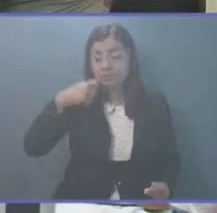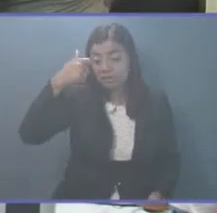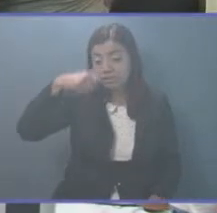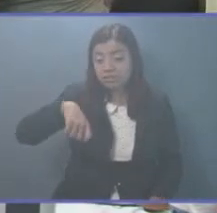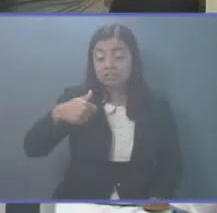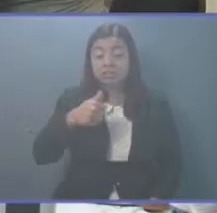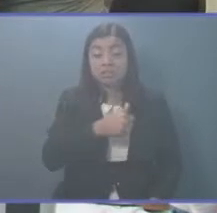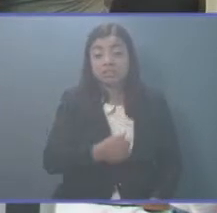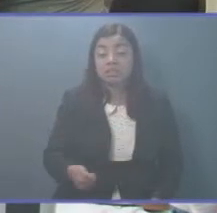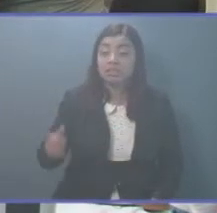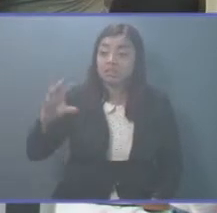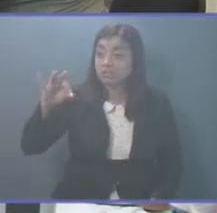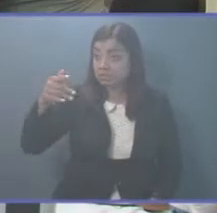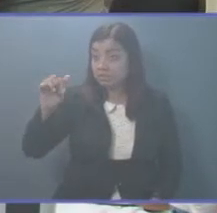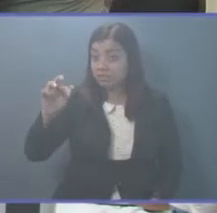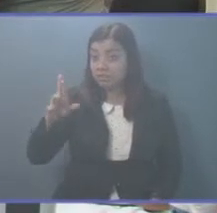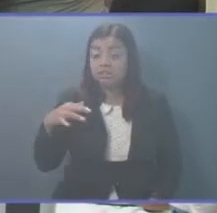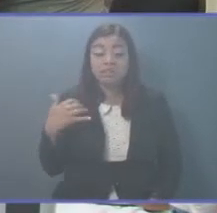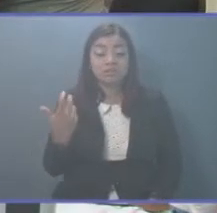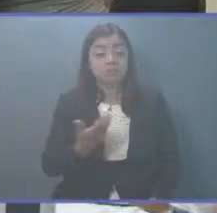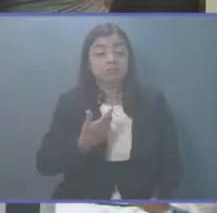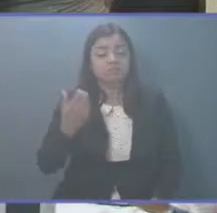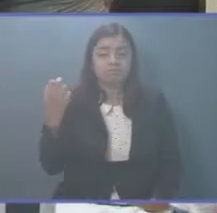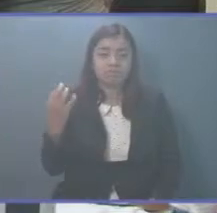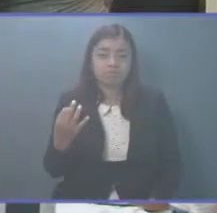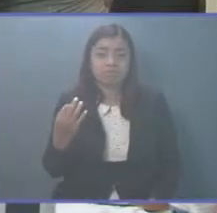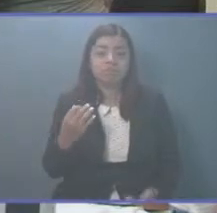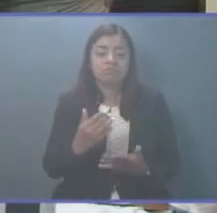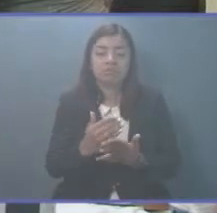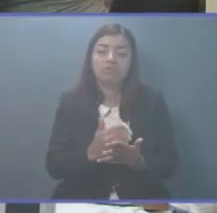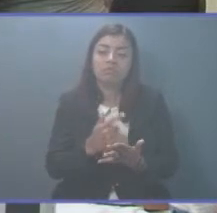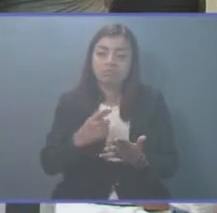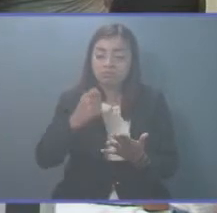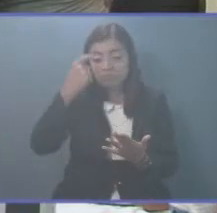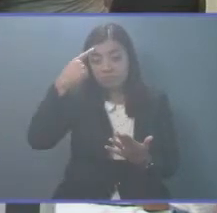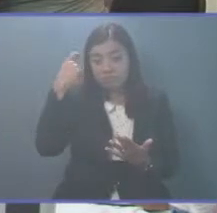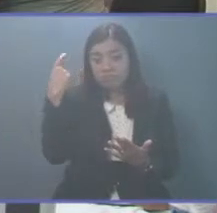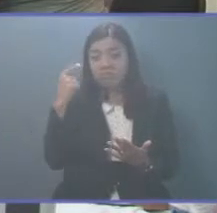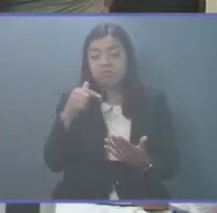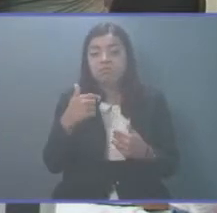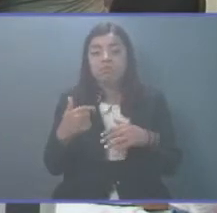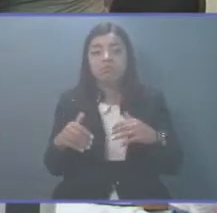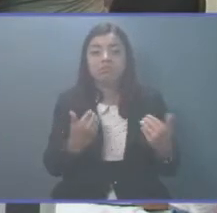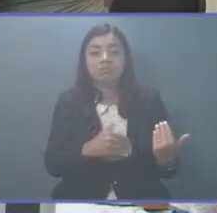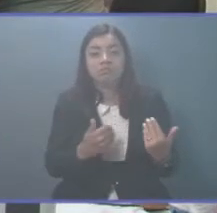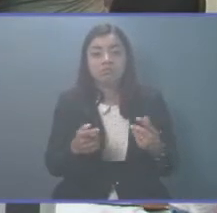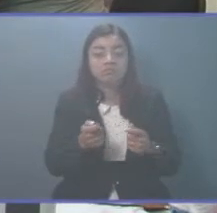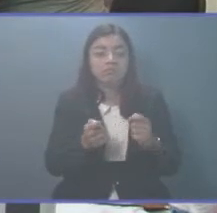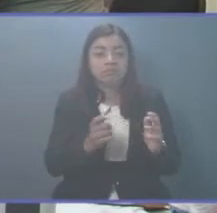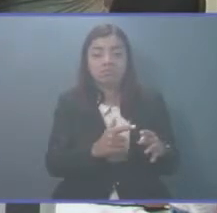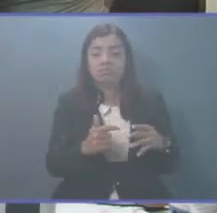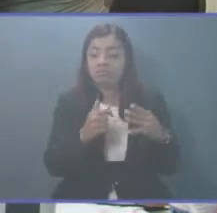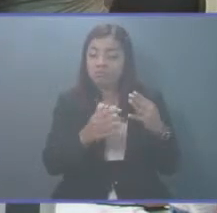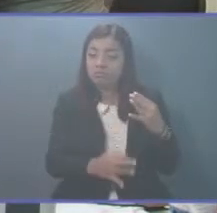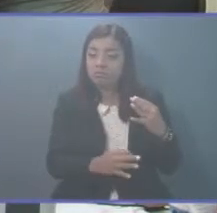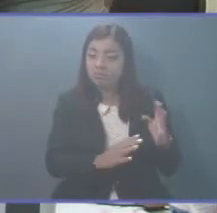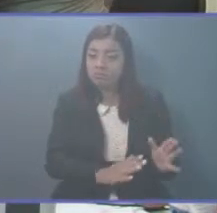la Fiscalía que este es un tema que deberíamos de tocar, pero tenemos que recordar algo. Todas las actividades reguladas en esta ley,